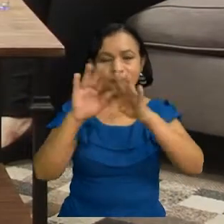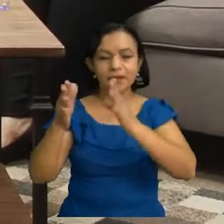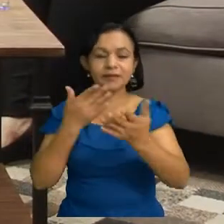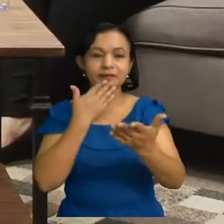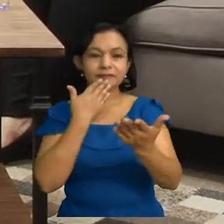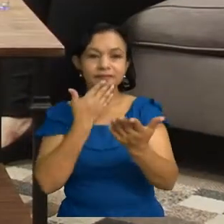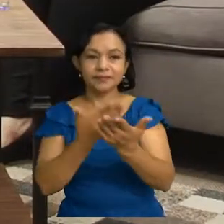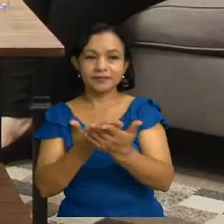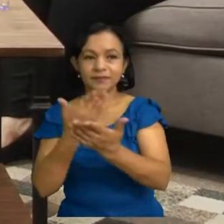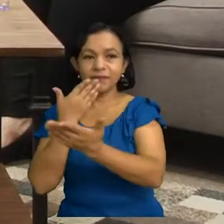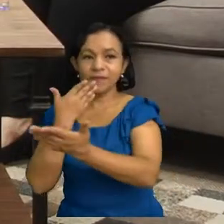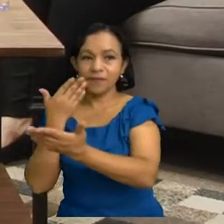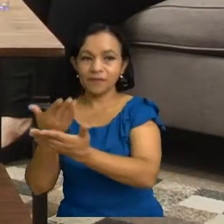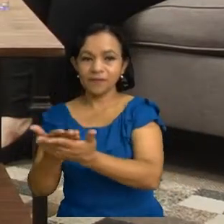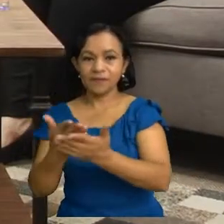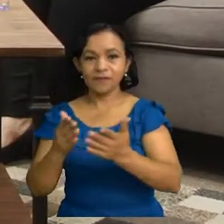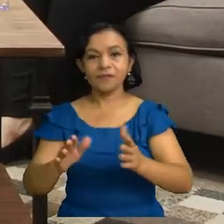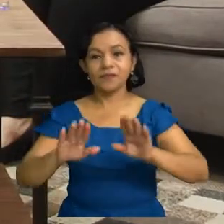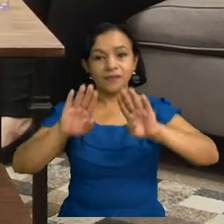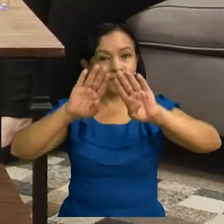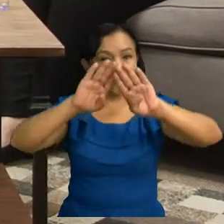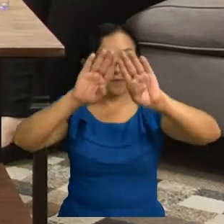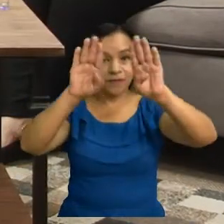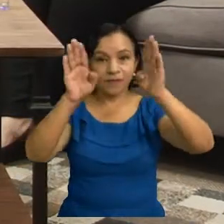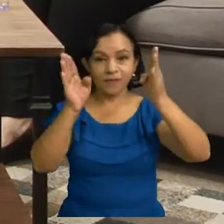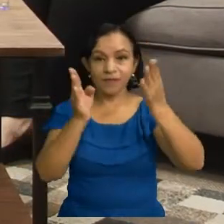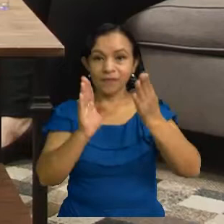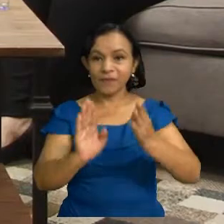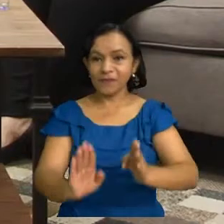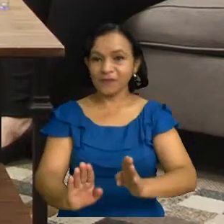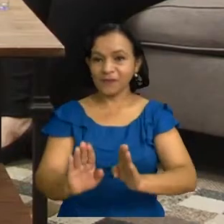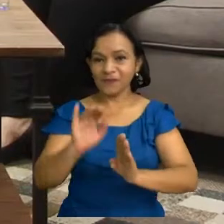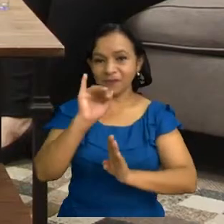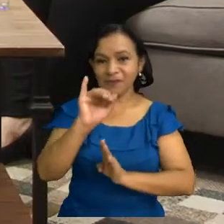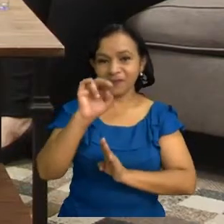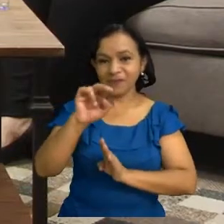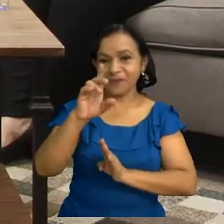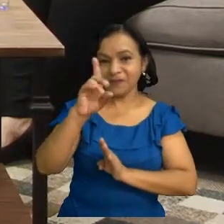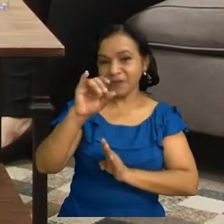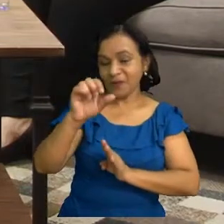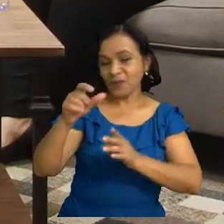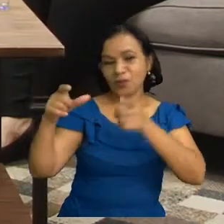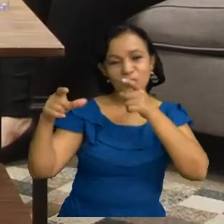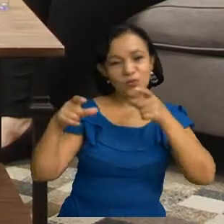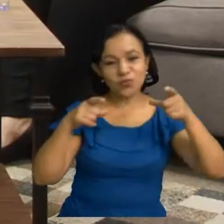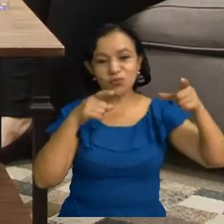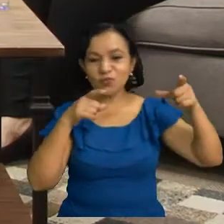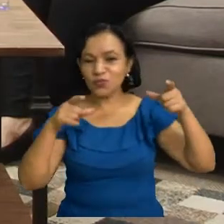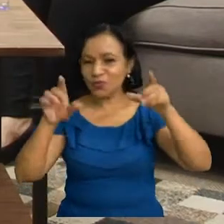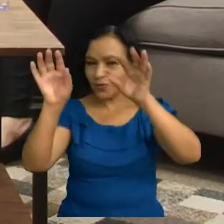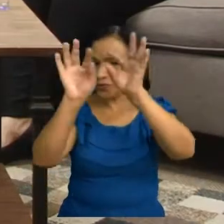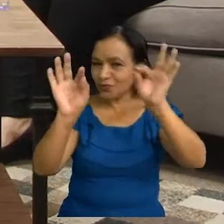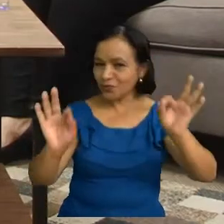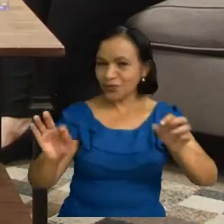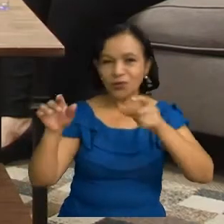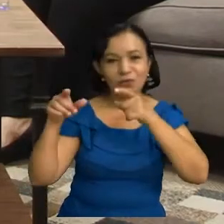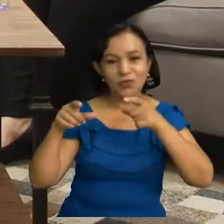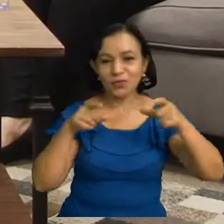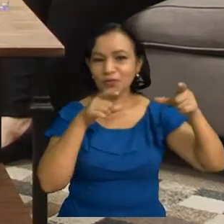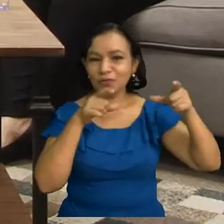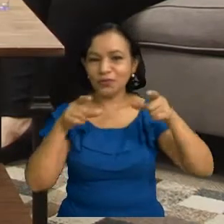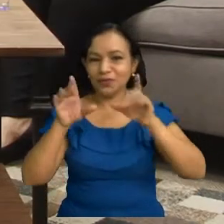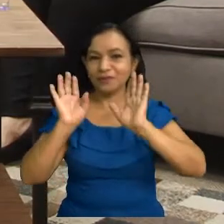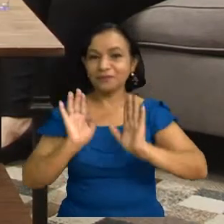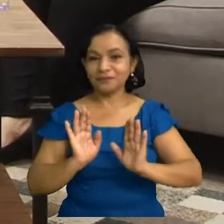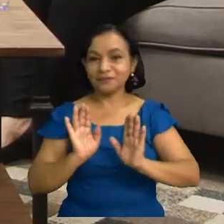propósito de la compañía en indiana también el nuevo de cumpleaños felicidades compañera muchísimas gracias muchas gracias bueno pues conocer un poquito